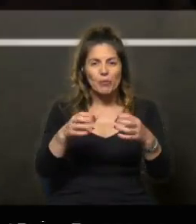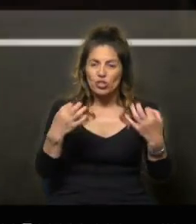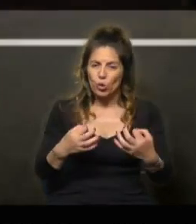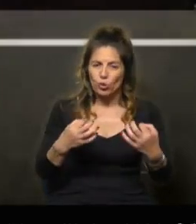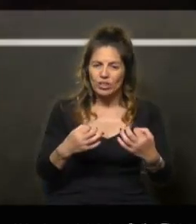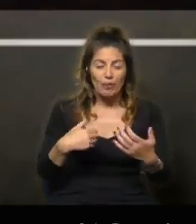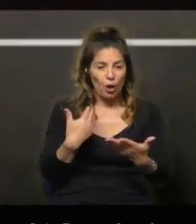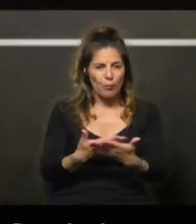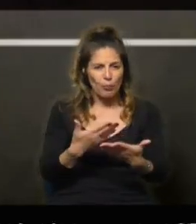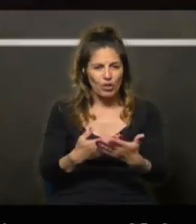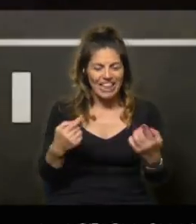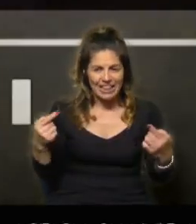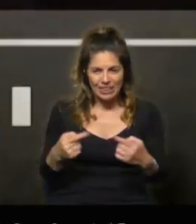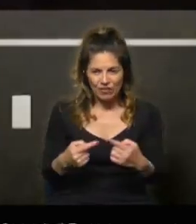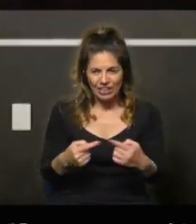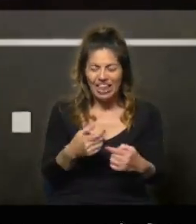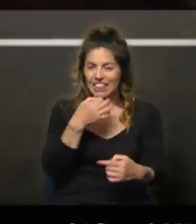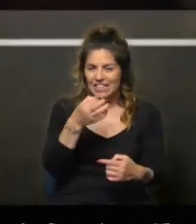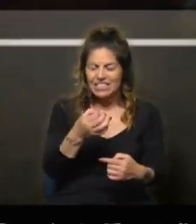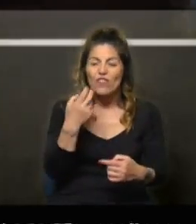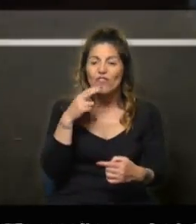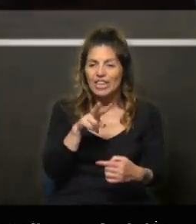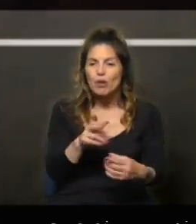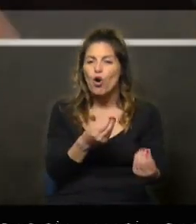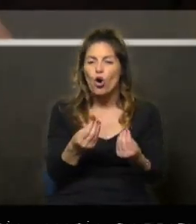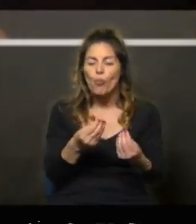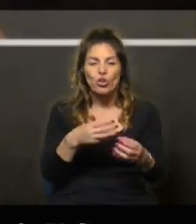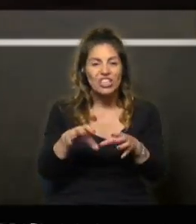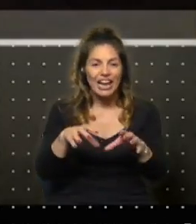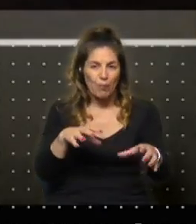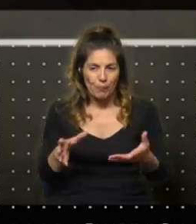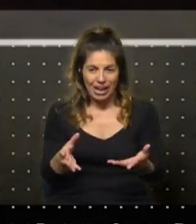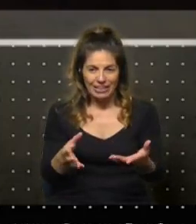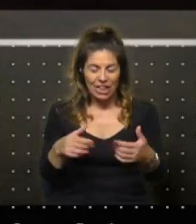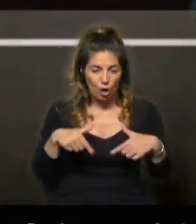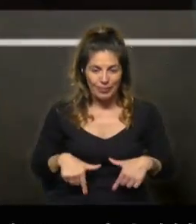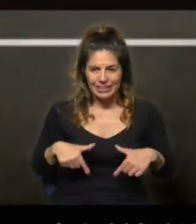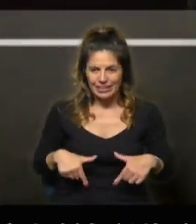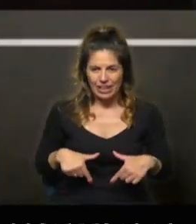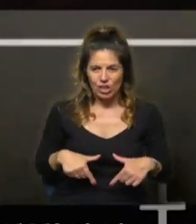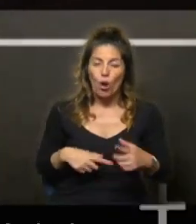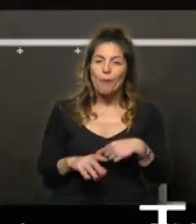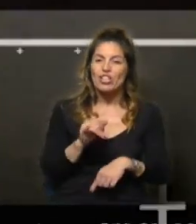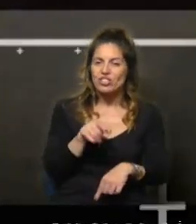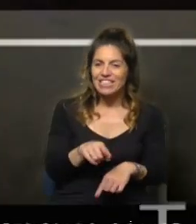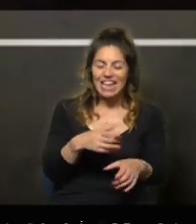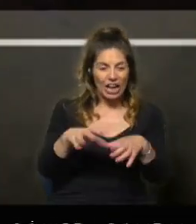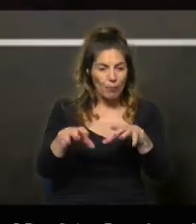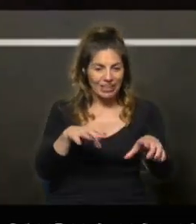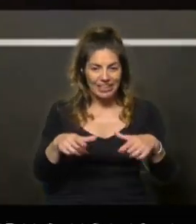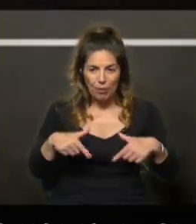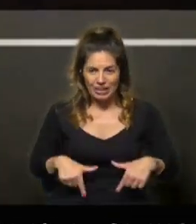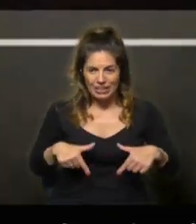vengo a proponer en el debate de decir bueno veremos Cómo se reparten el los ministerios pero pero si esa repartija de